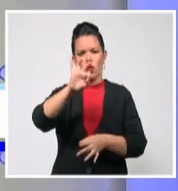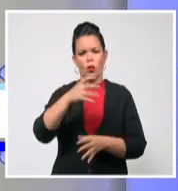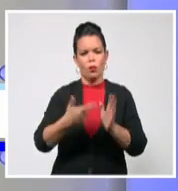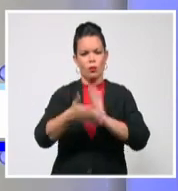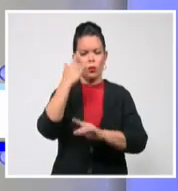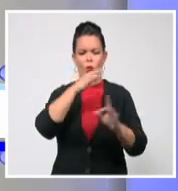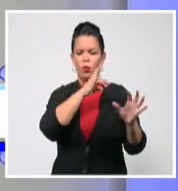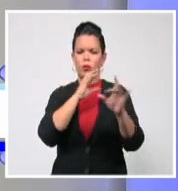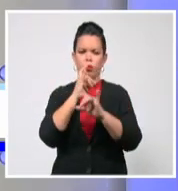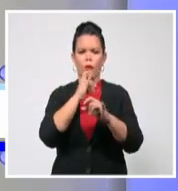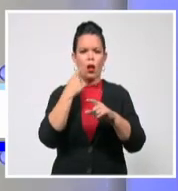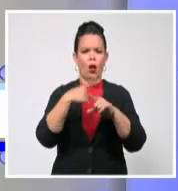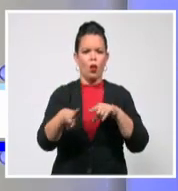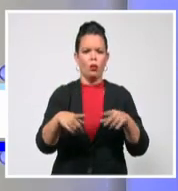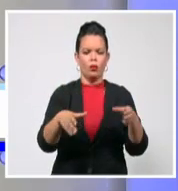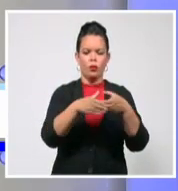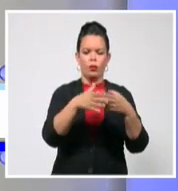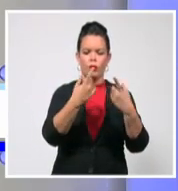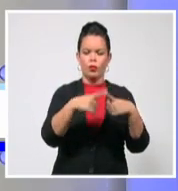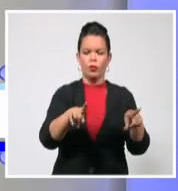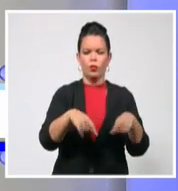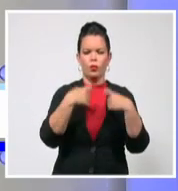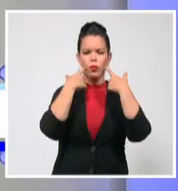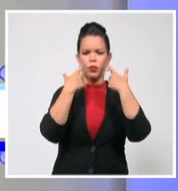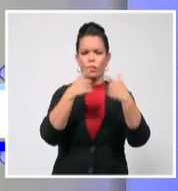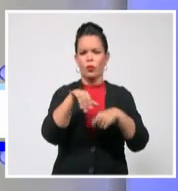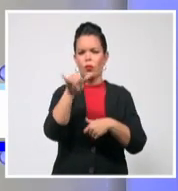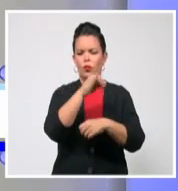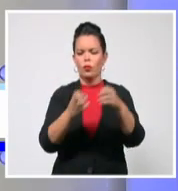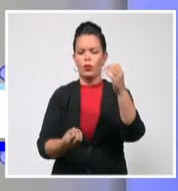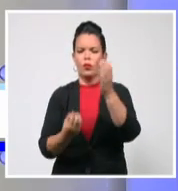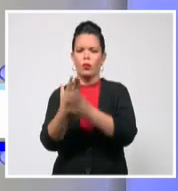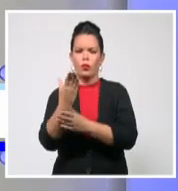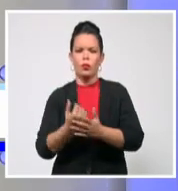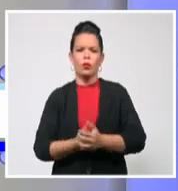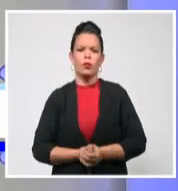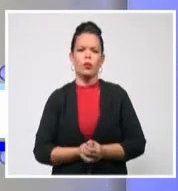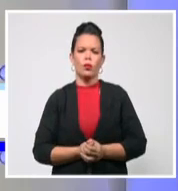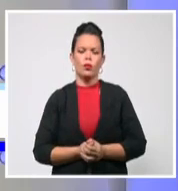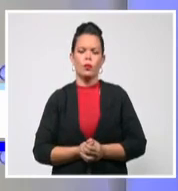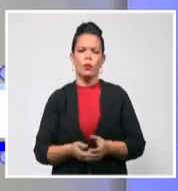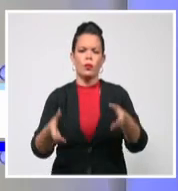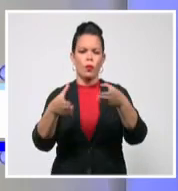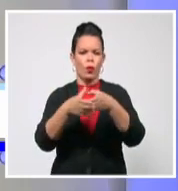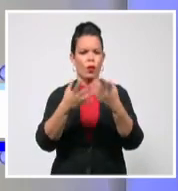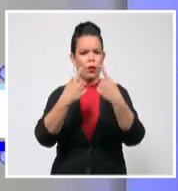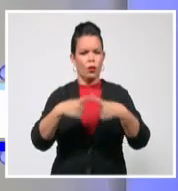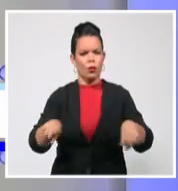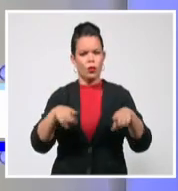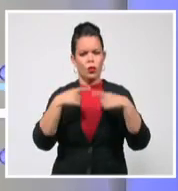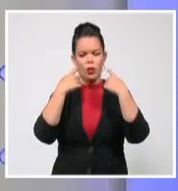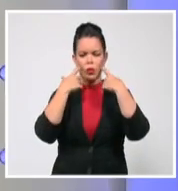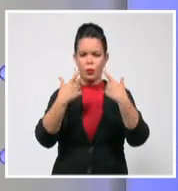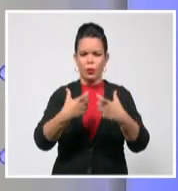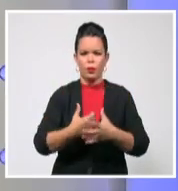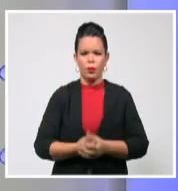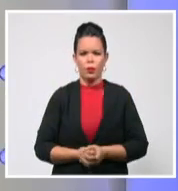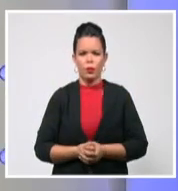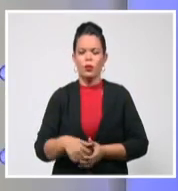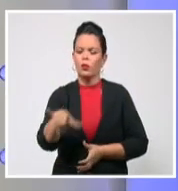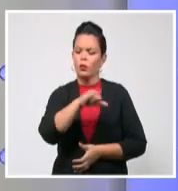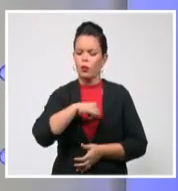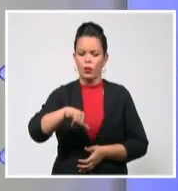los Bam Bam, así como fundador de la agrupación Adalberto Álvarez y su son. Desde este espacio ofrecemos también